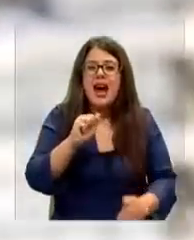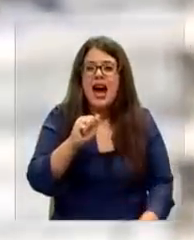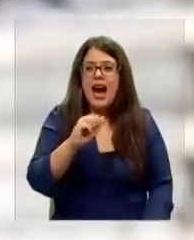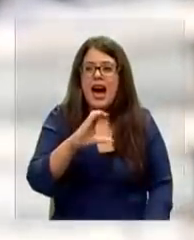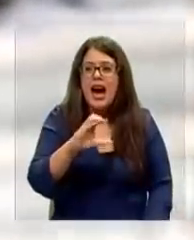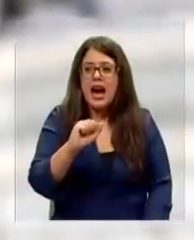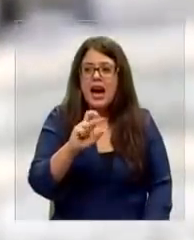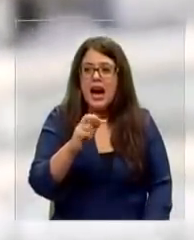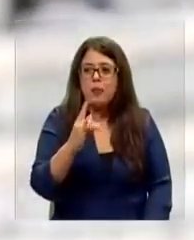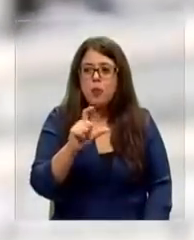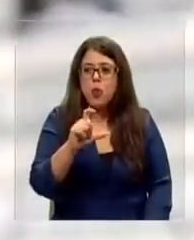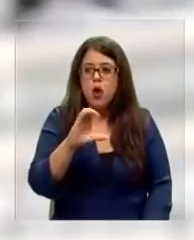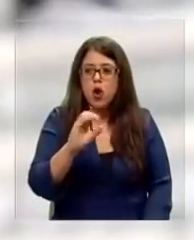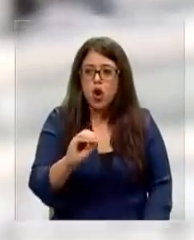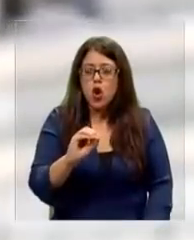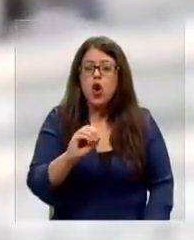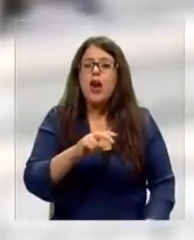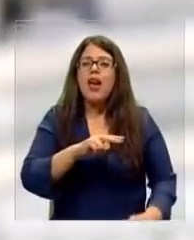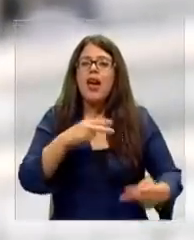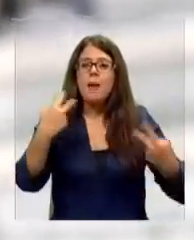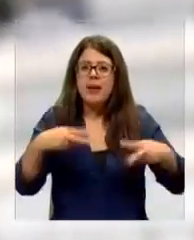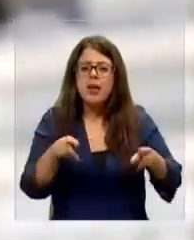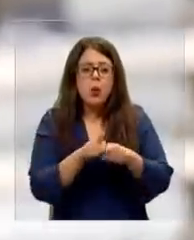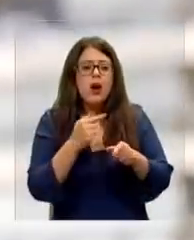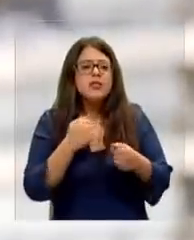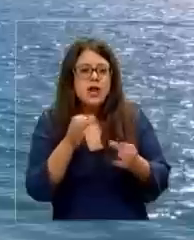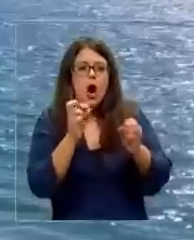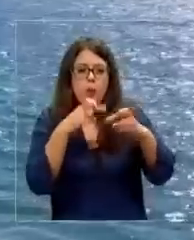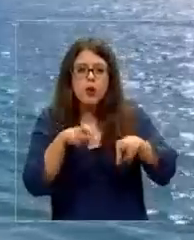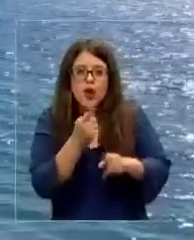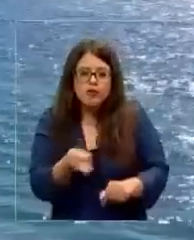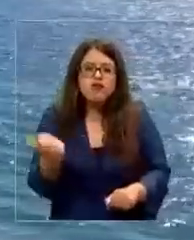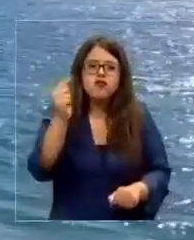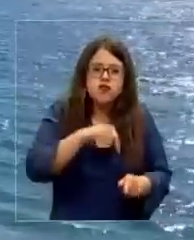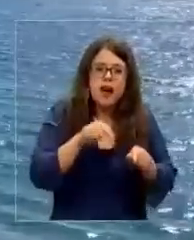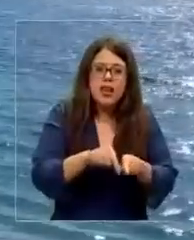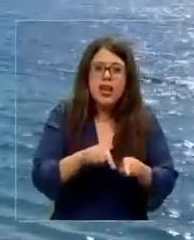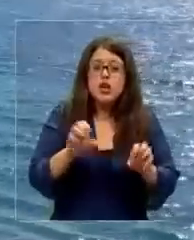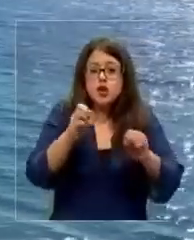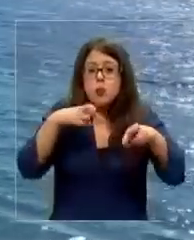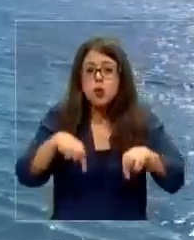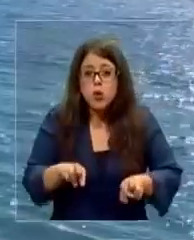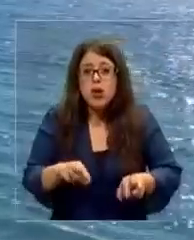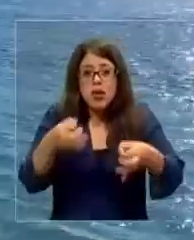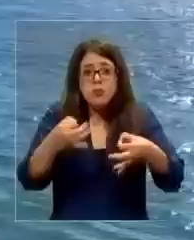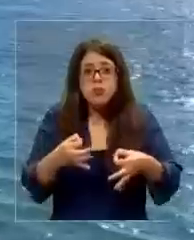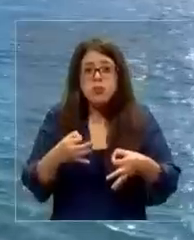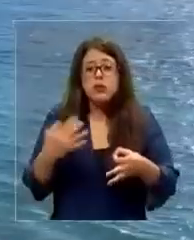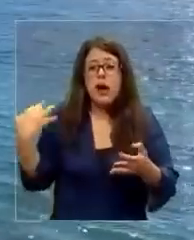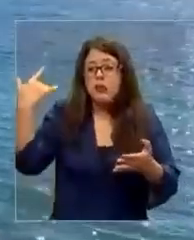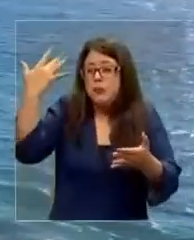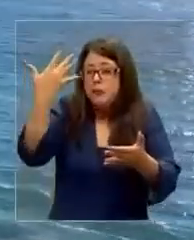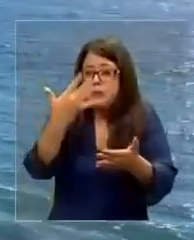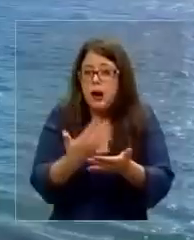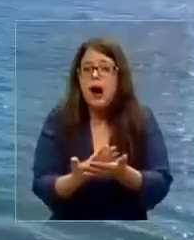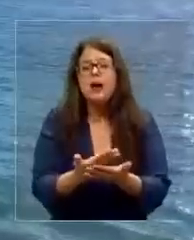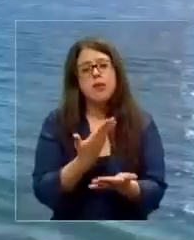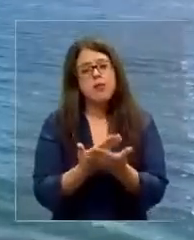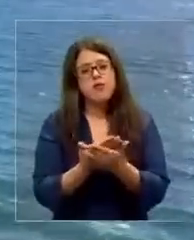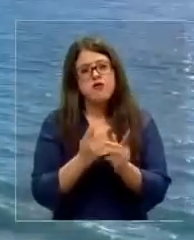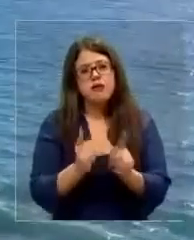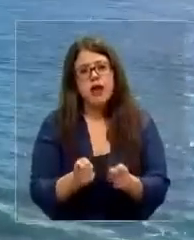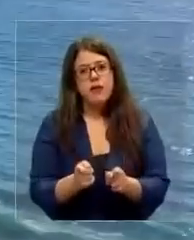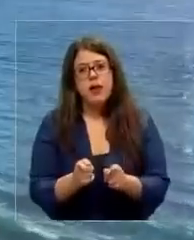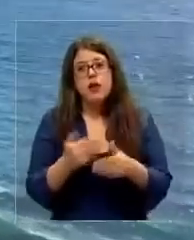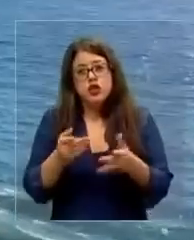de volver a estar en la playa, disfrutar con los amigos, disfrutar un buen ambiente, son oportunidades que después de tanto tiempo que no tuvimos, son ricas de aprovechar.